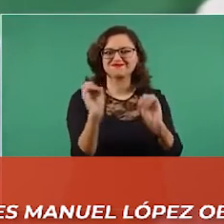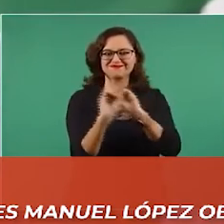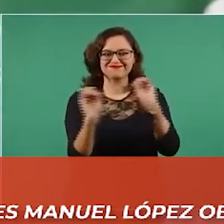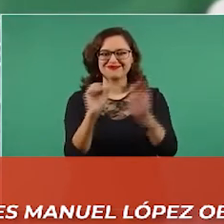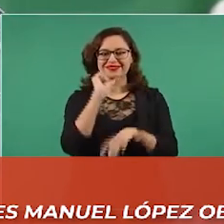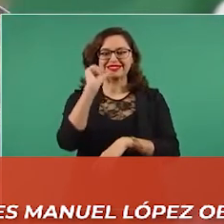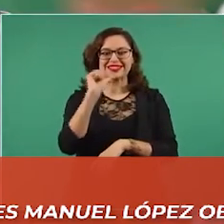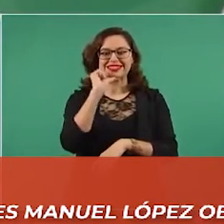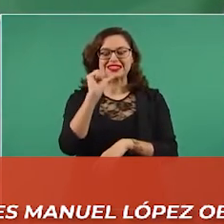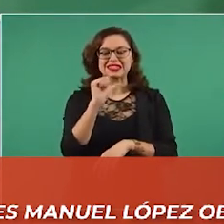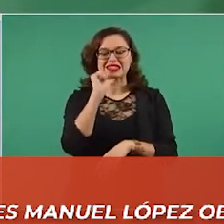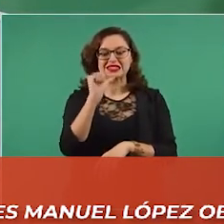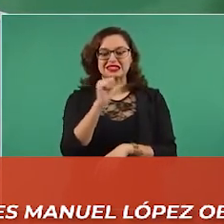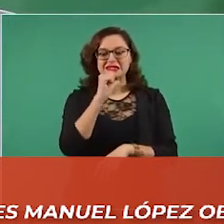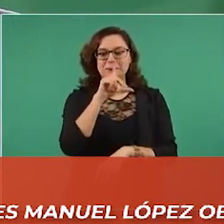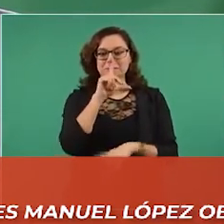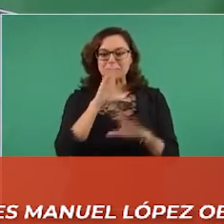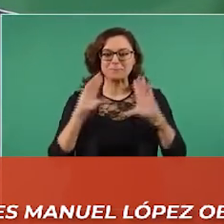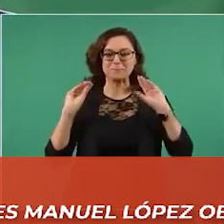Nada